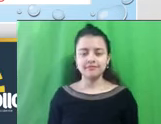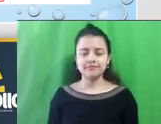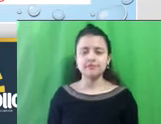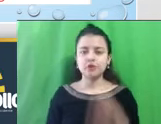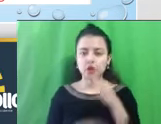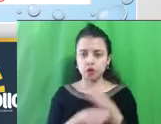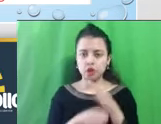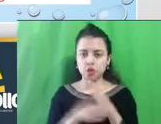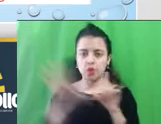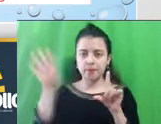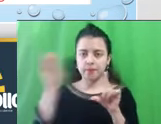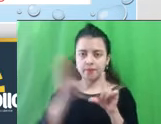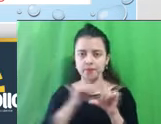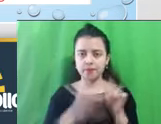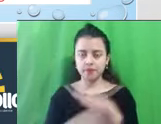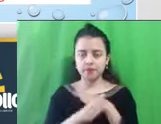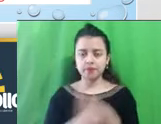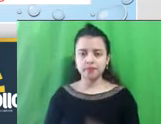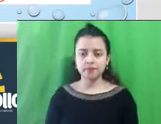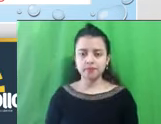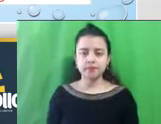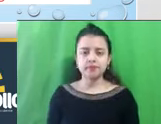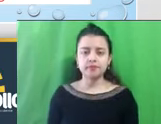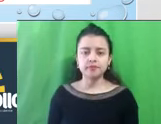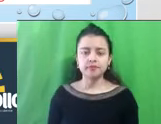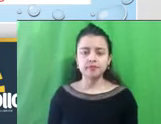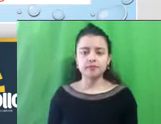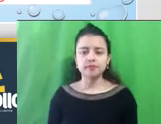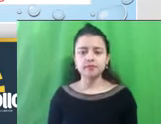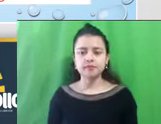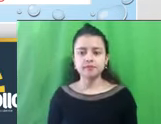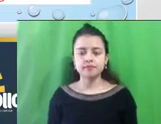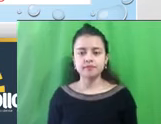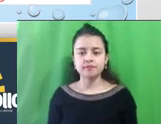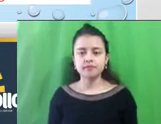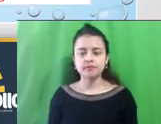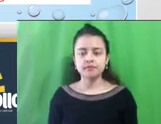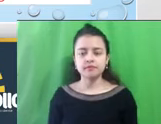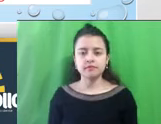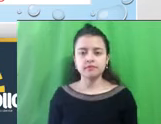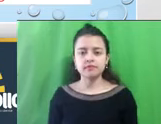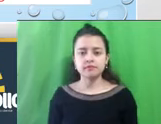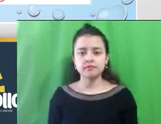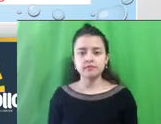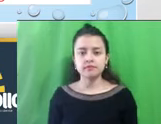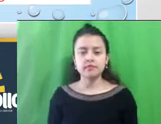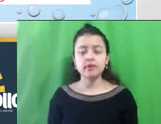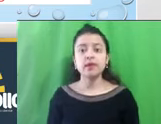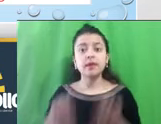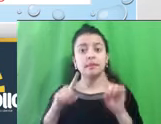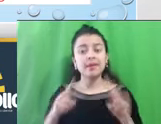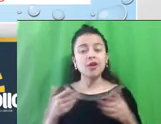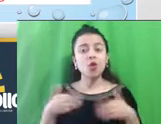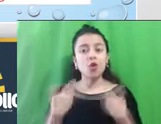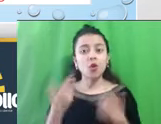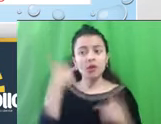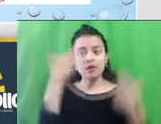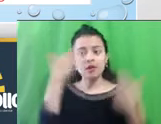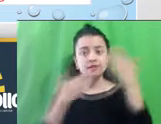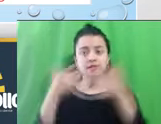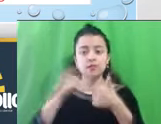También tenemos nosotros que estar reportando indicadores que van a hablar acerca de cómo se está manejando la empresa, o sea, cómo llegar